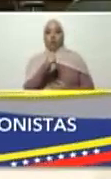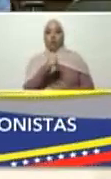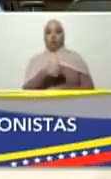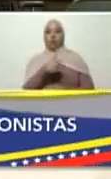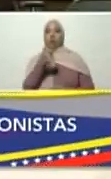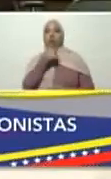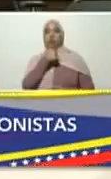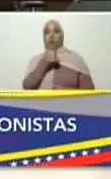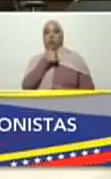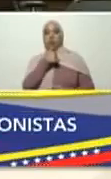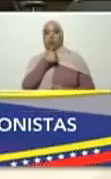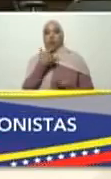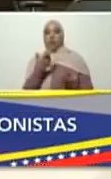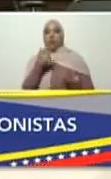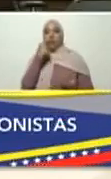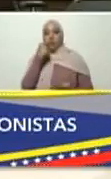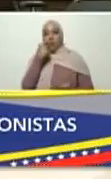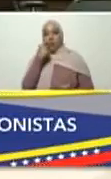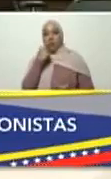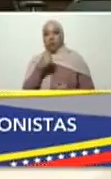¿Quién es Conflay con agua?